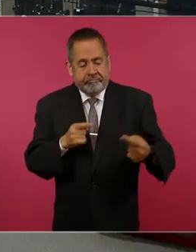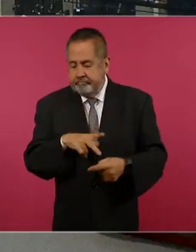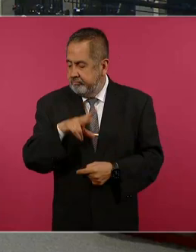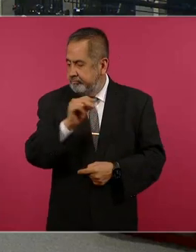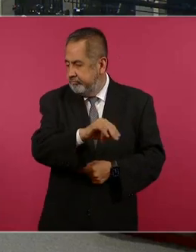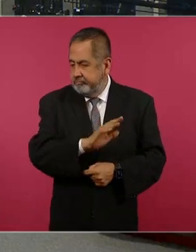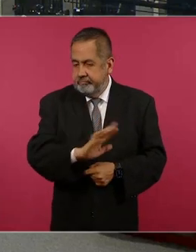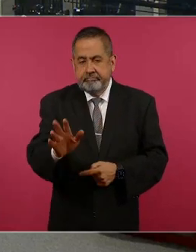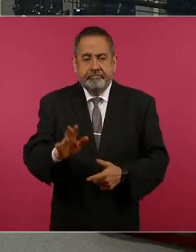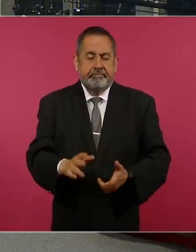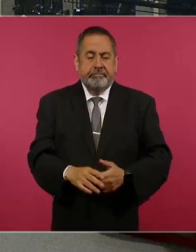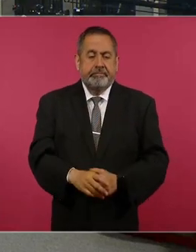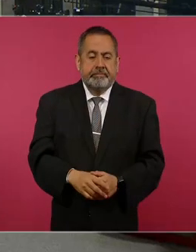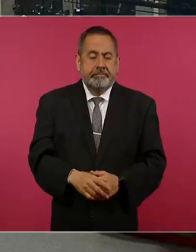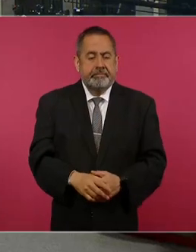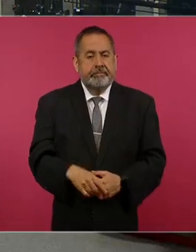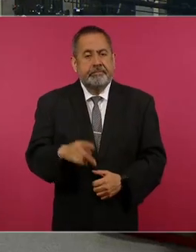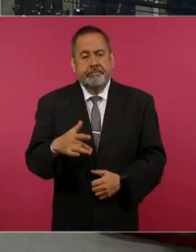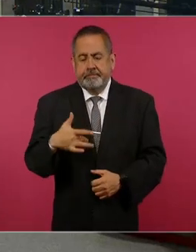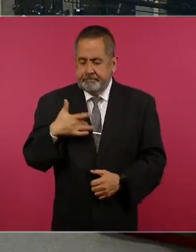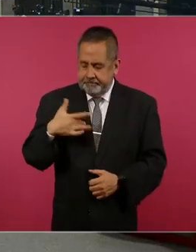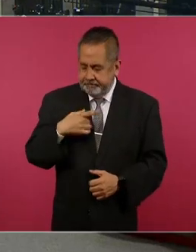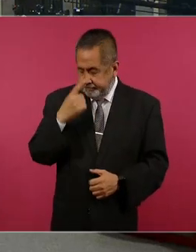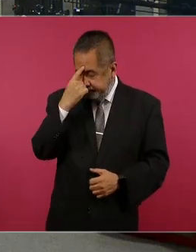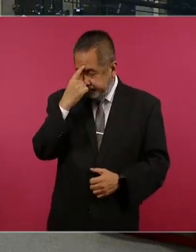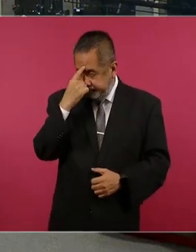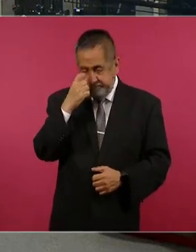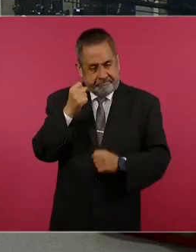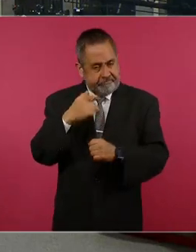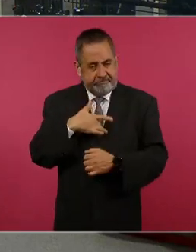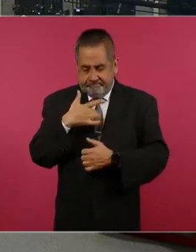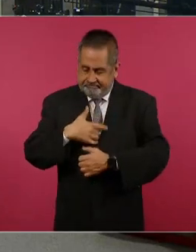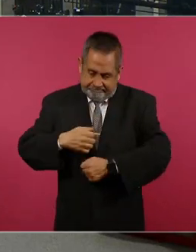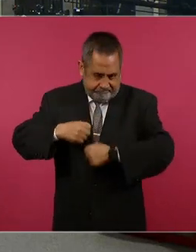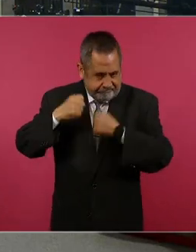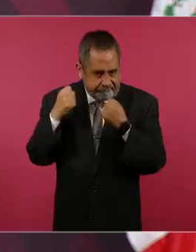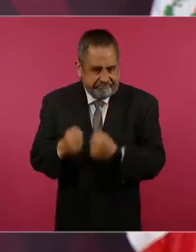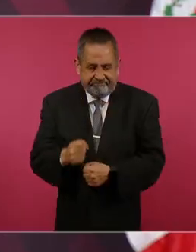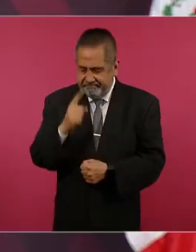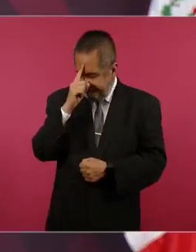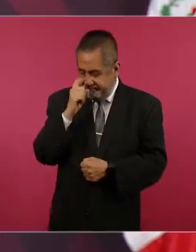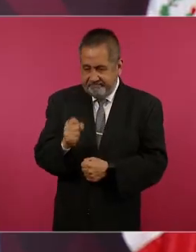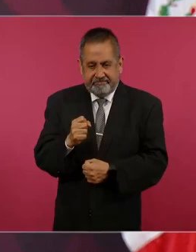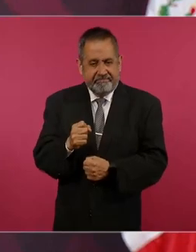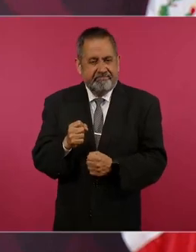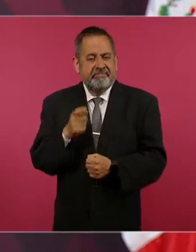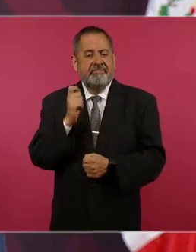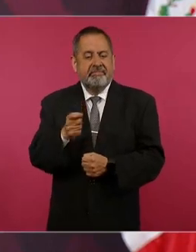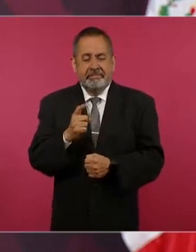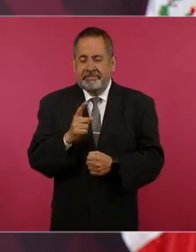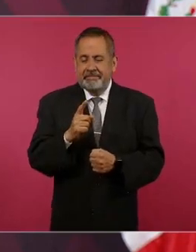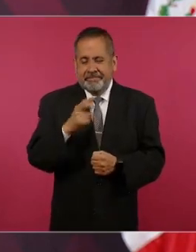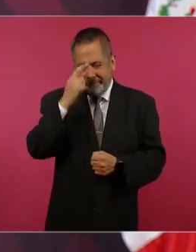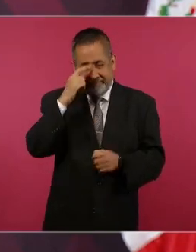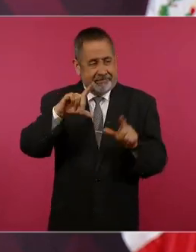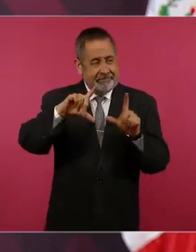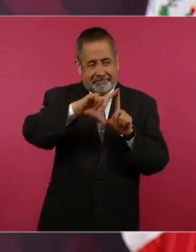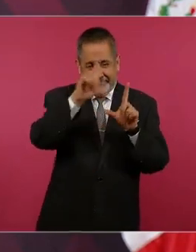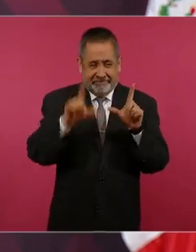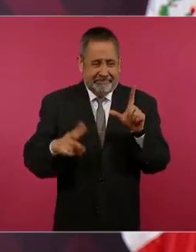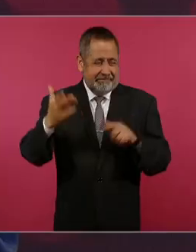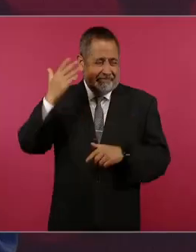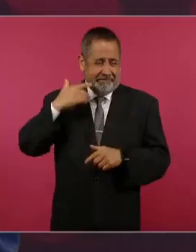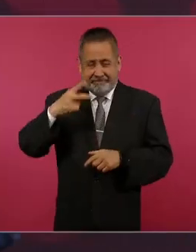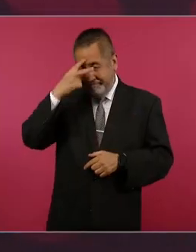yo estoy absolutamente convencido que el principal problema de México